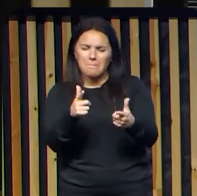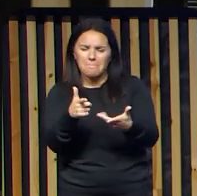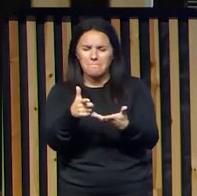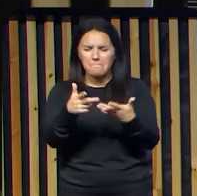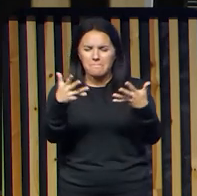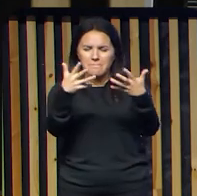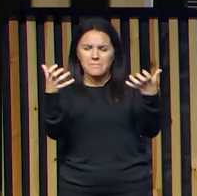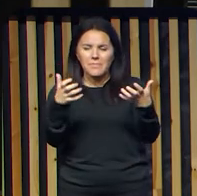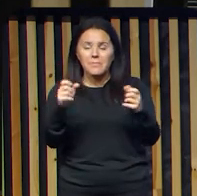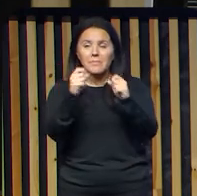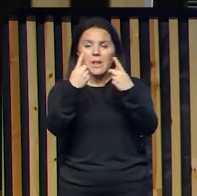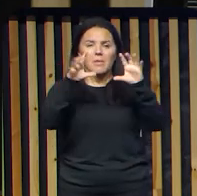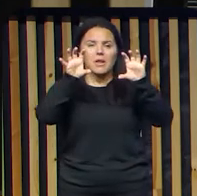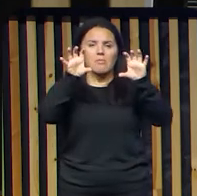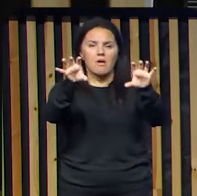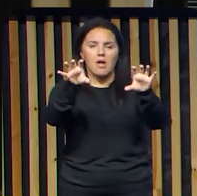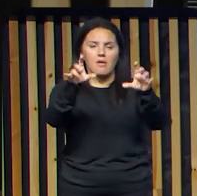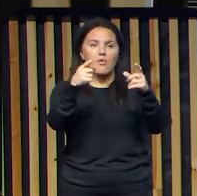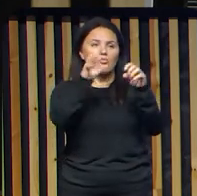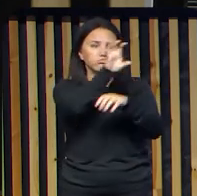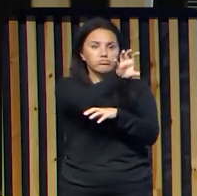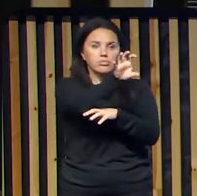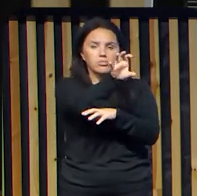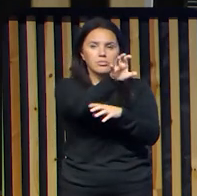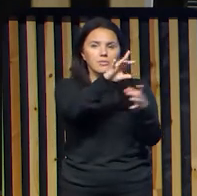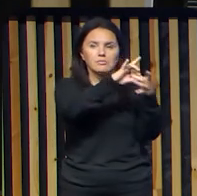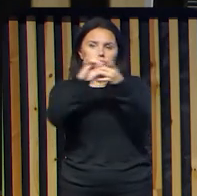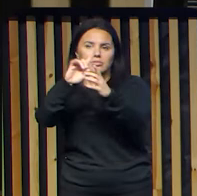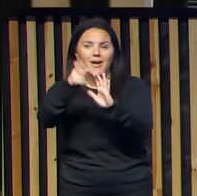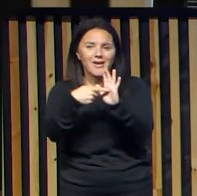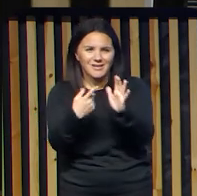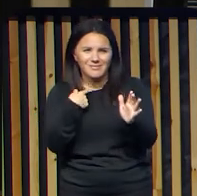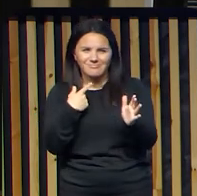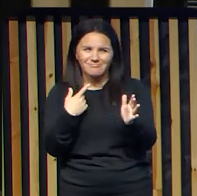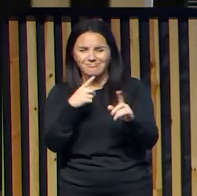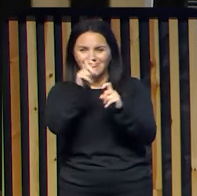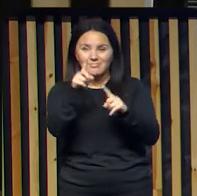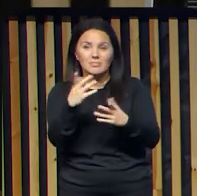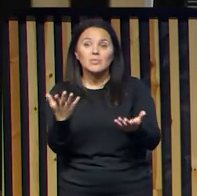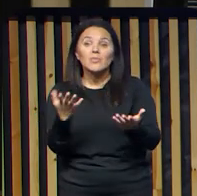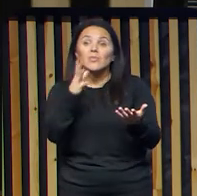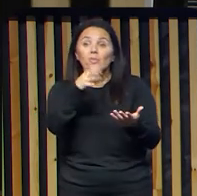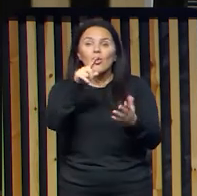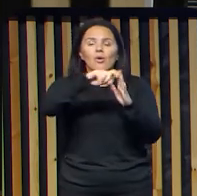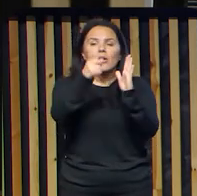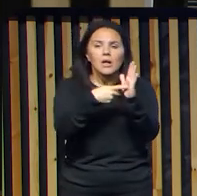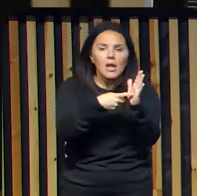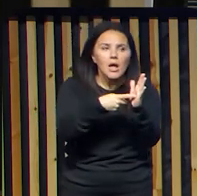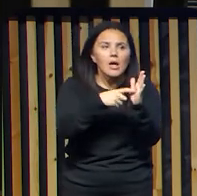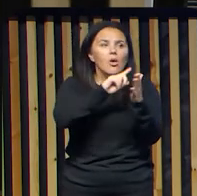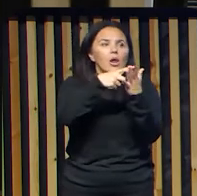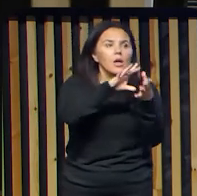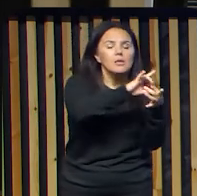pues probablemente esa ley o la referencia esa ley podría ir al final del documento o inclusive en una letra más pequeña